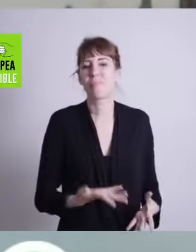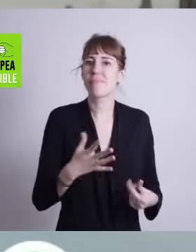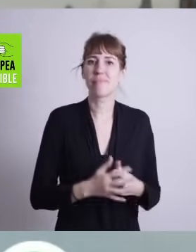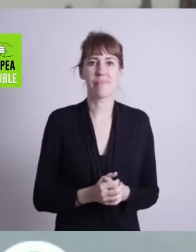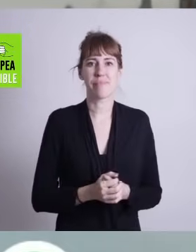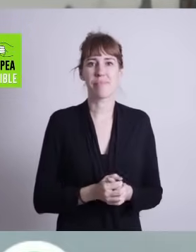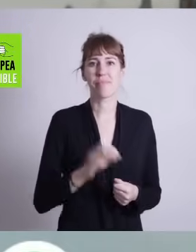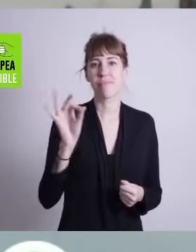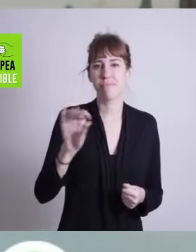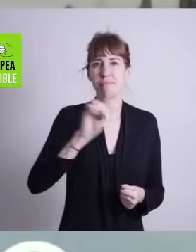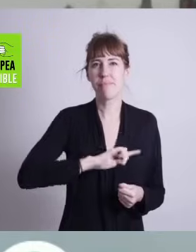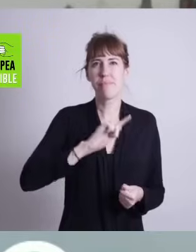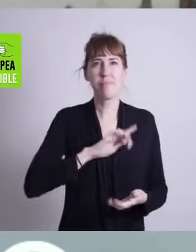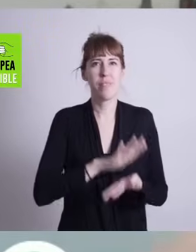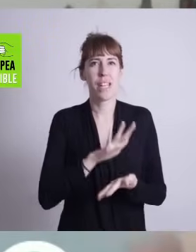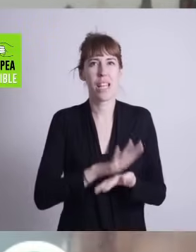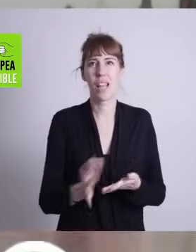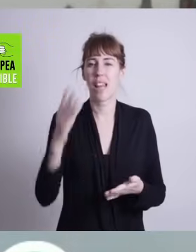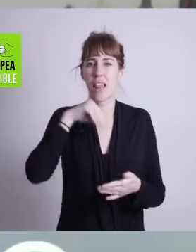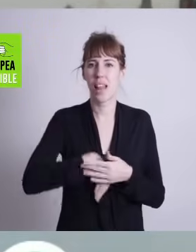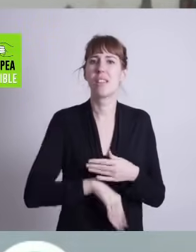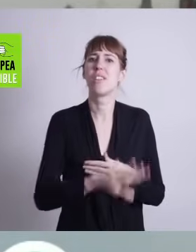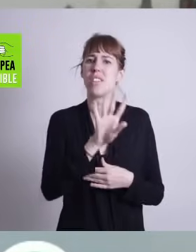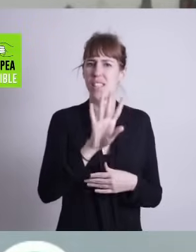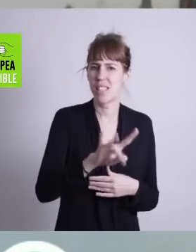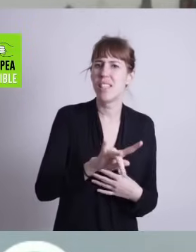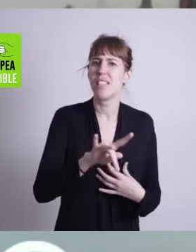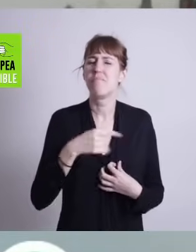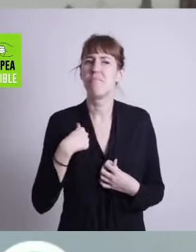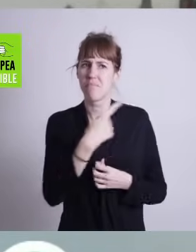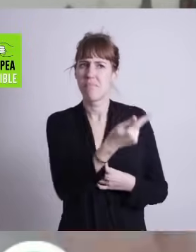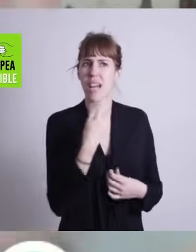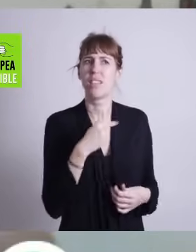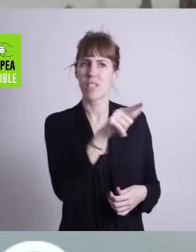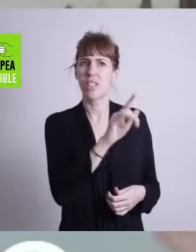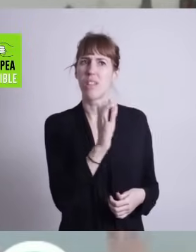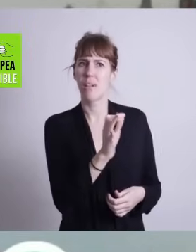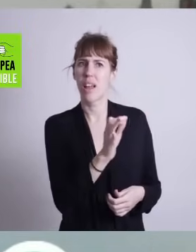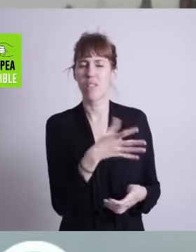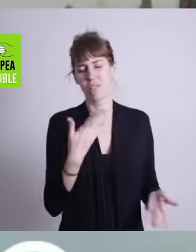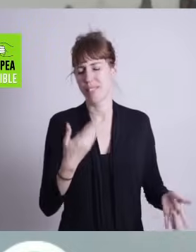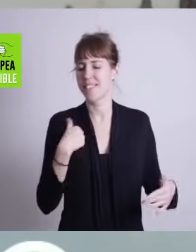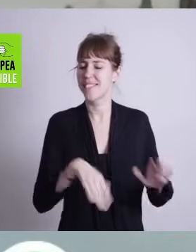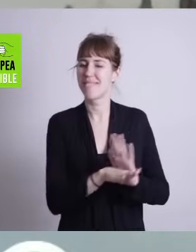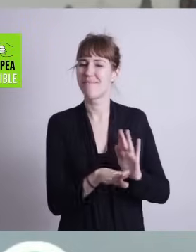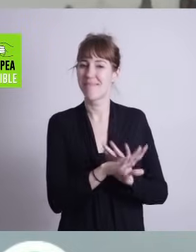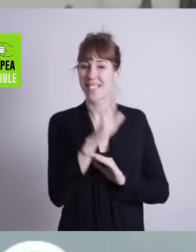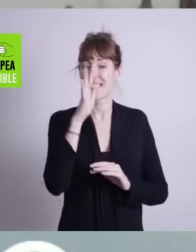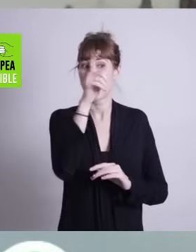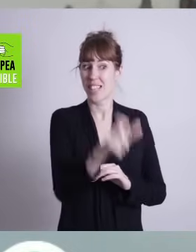podremos sentir una tranquilidad interna de cómo estoy siguiendo esta línea que es la que me han dicho que es la verdadera, porque esa persona llegó bien, pues yo también,